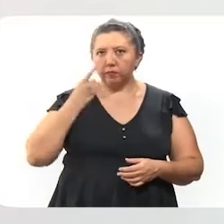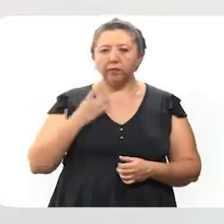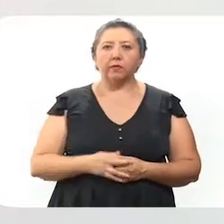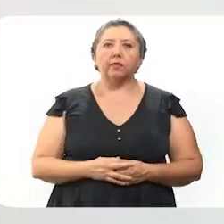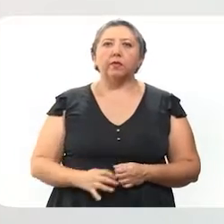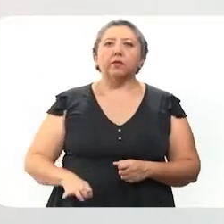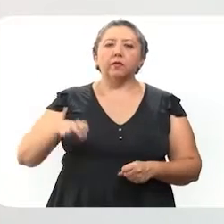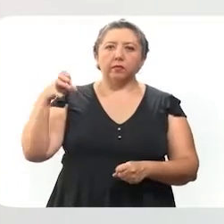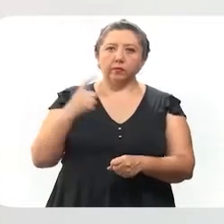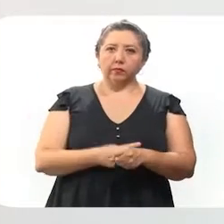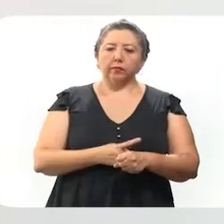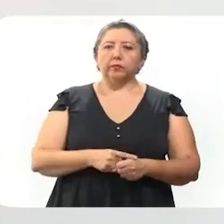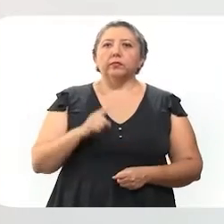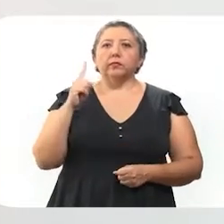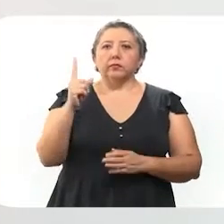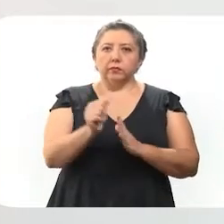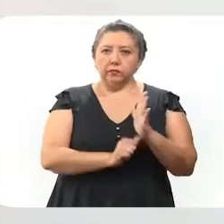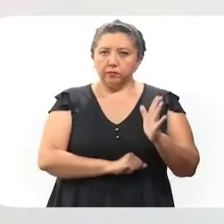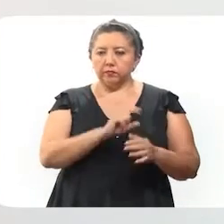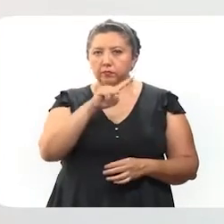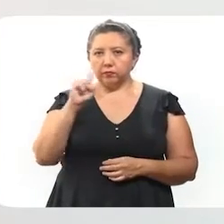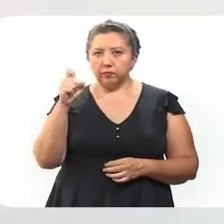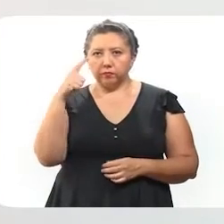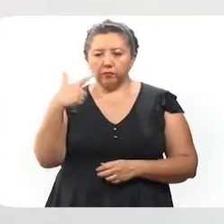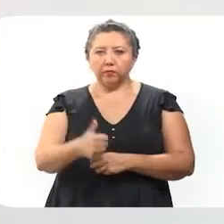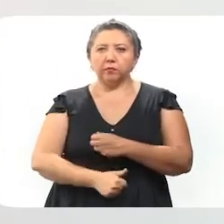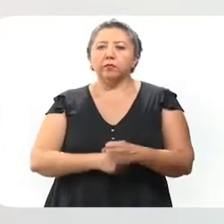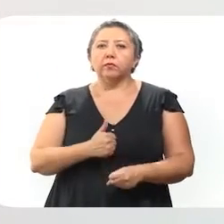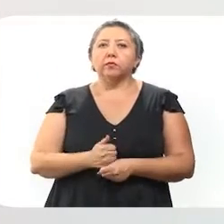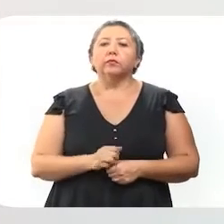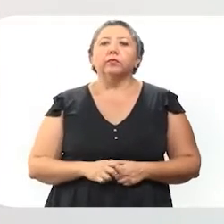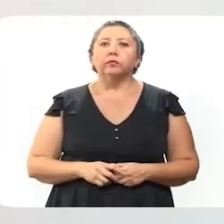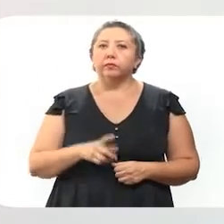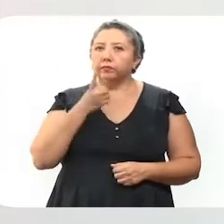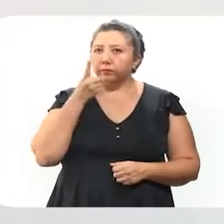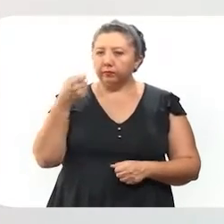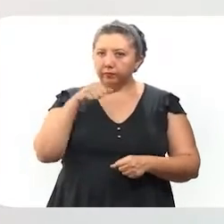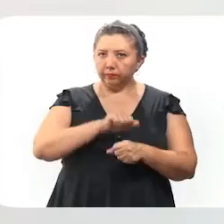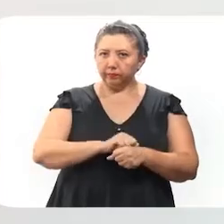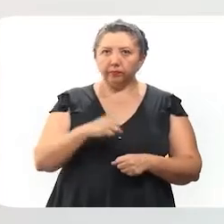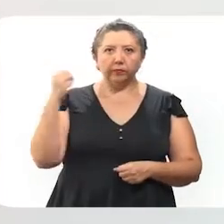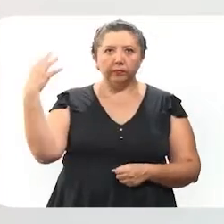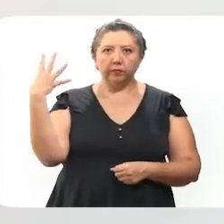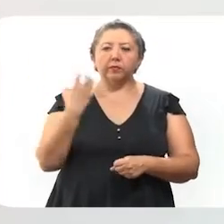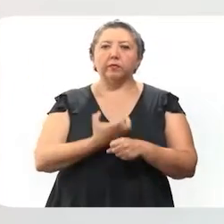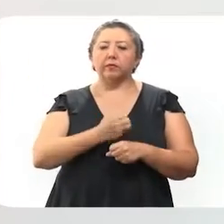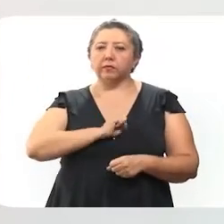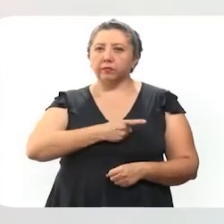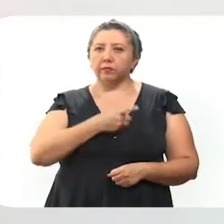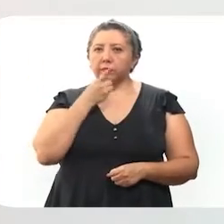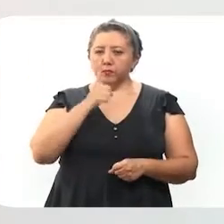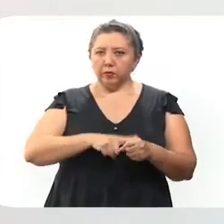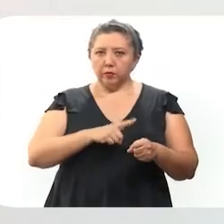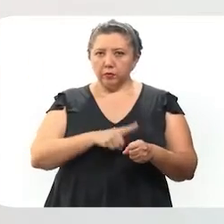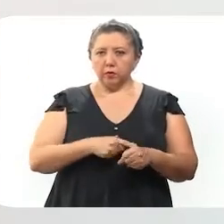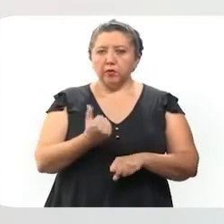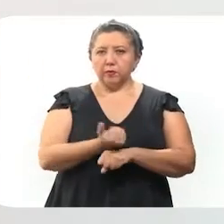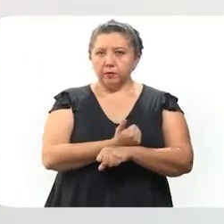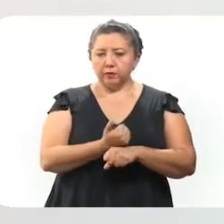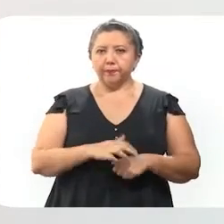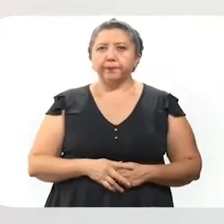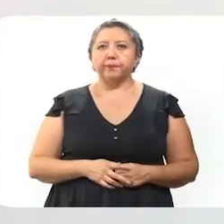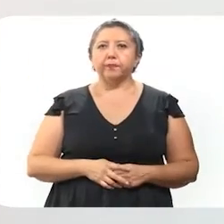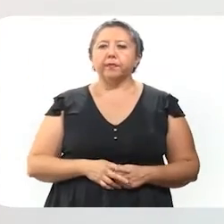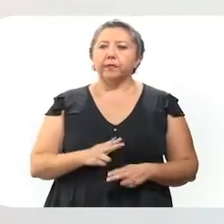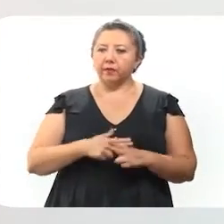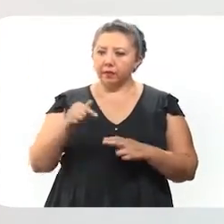diagnóstico. El rango de edad de los casos es de un mes a 107 años. Los indicadores semanales del semáforo estatal de salud marcan color